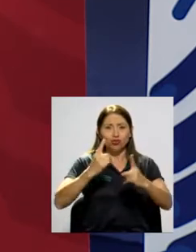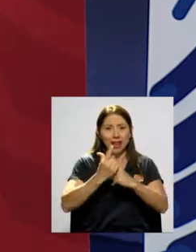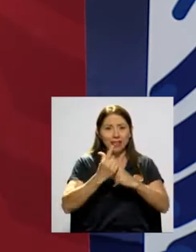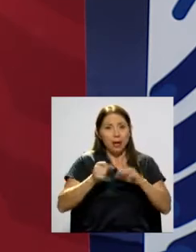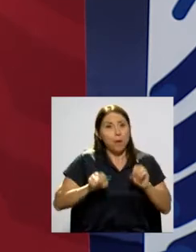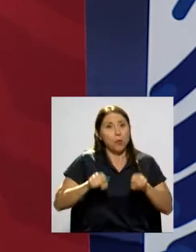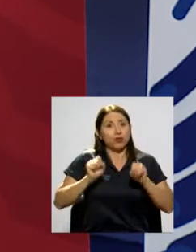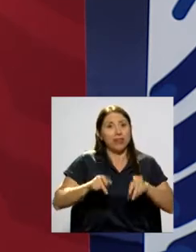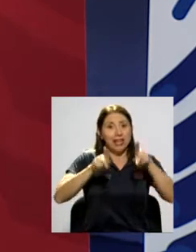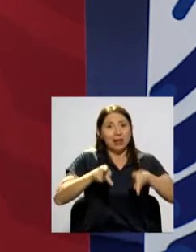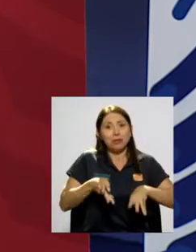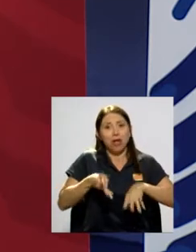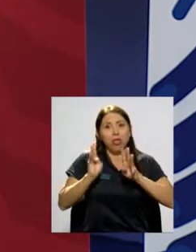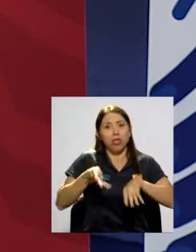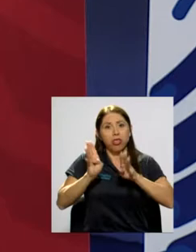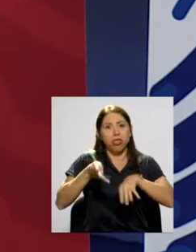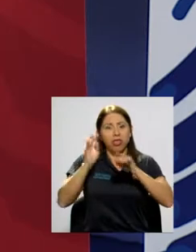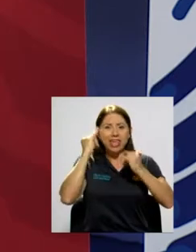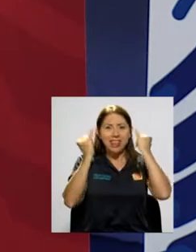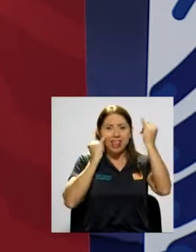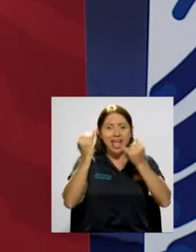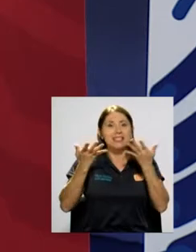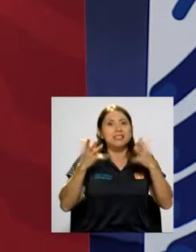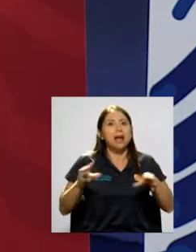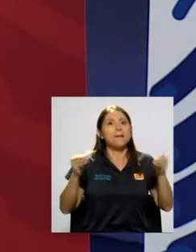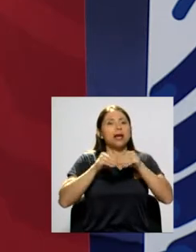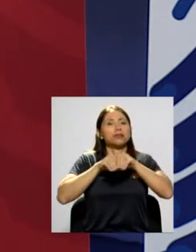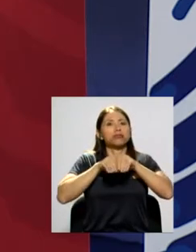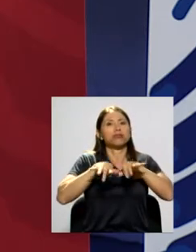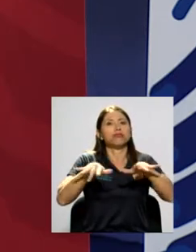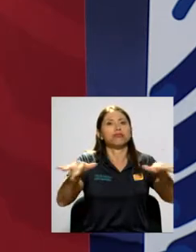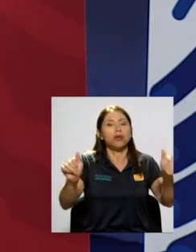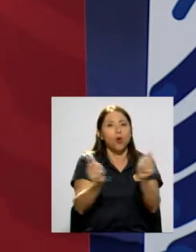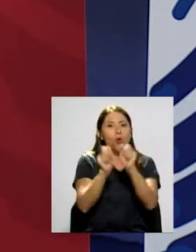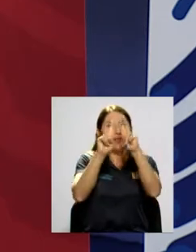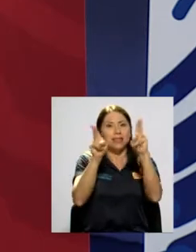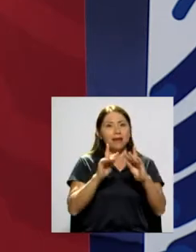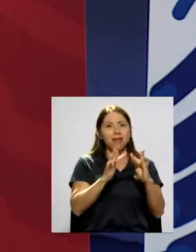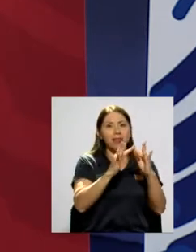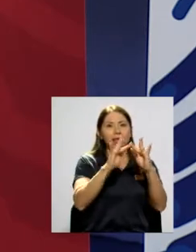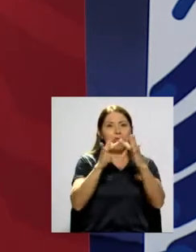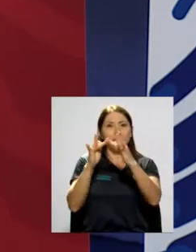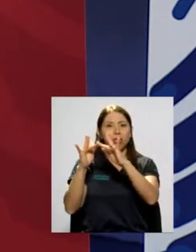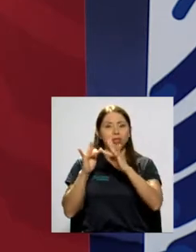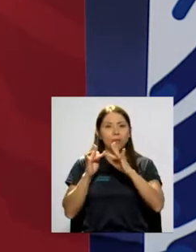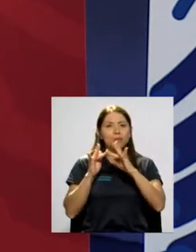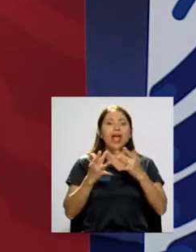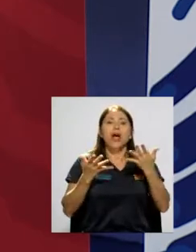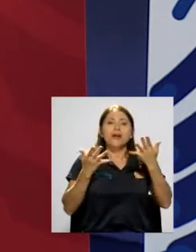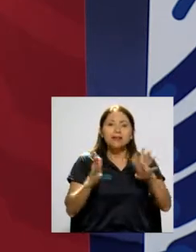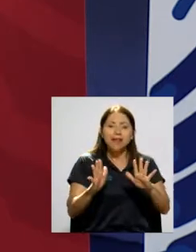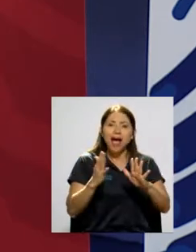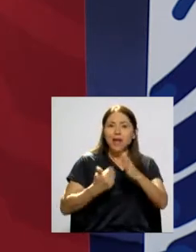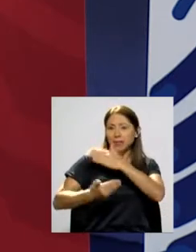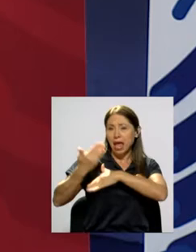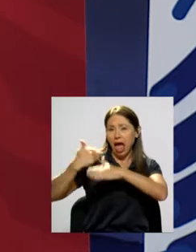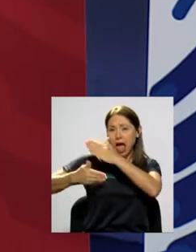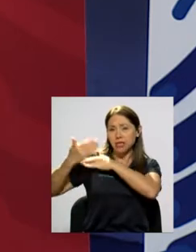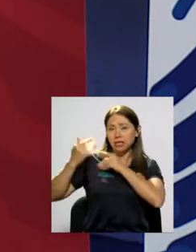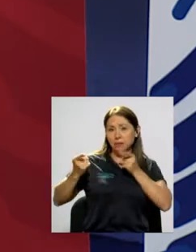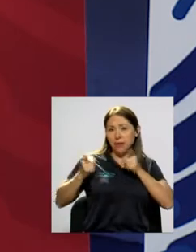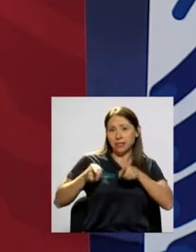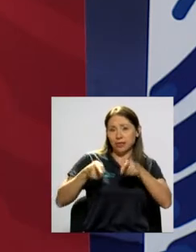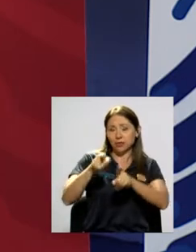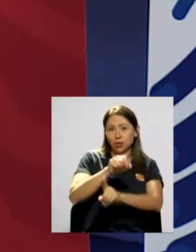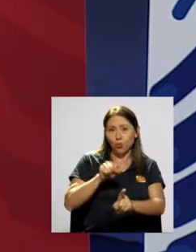se ha maxificado con la apertura del Internet. Entonces, aunque ya había esos antecedentes, ¿verdad?,